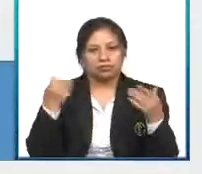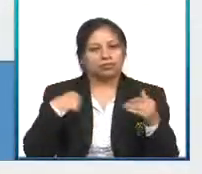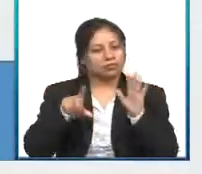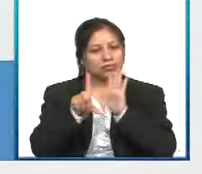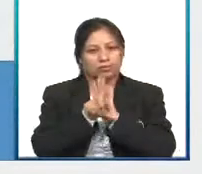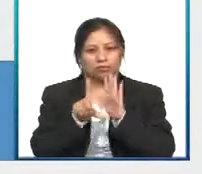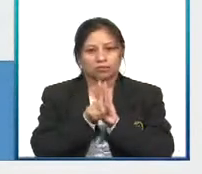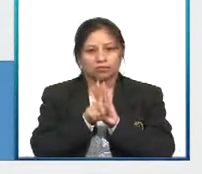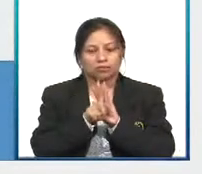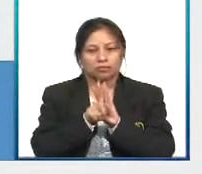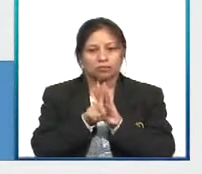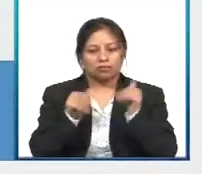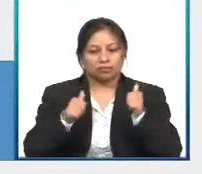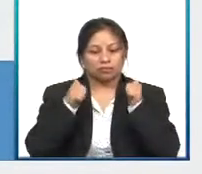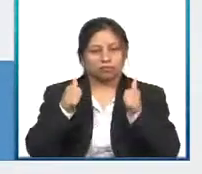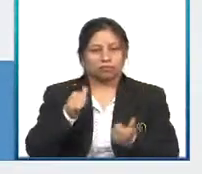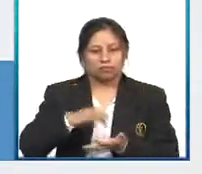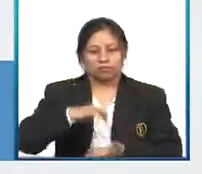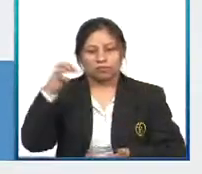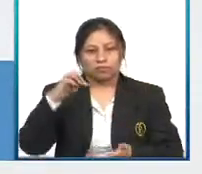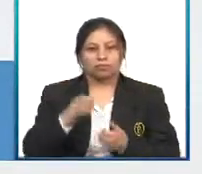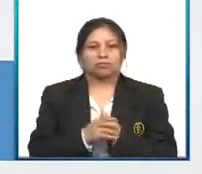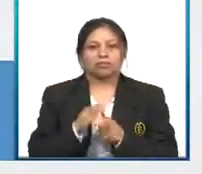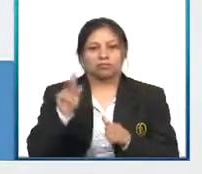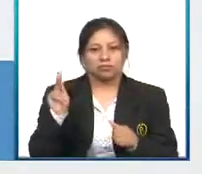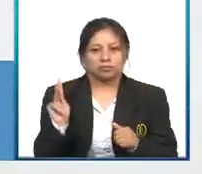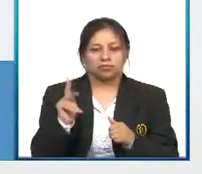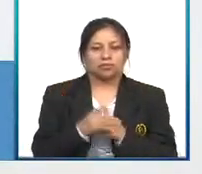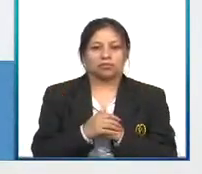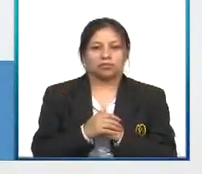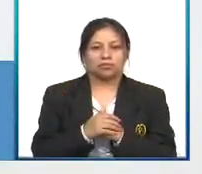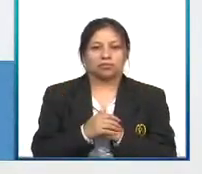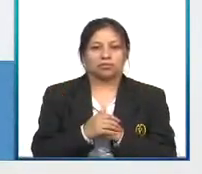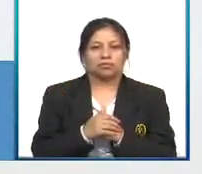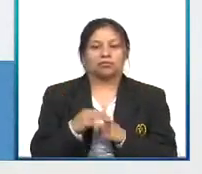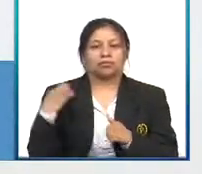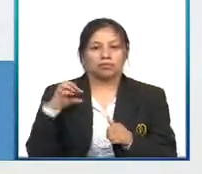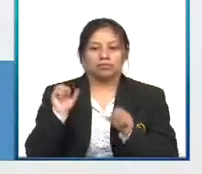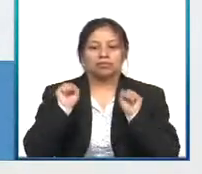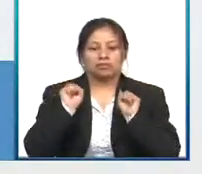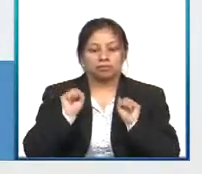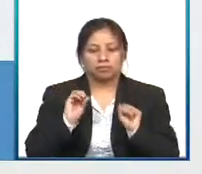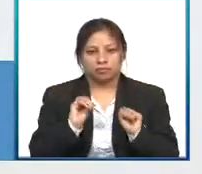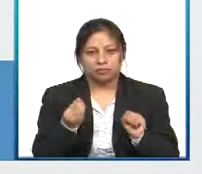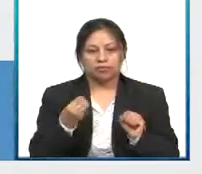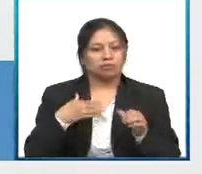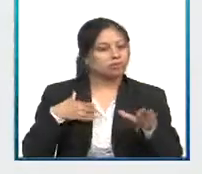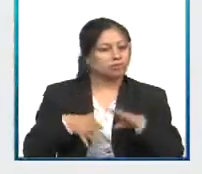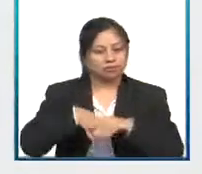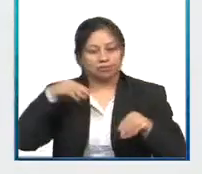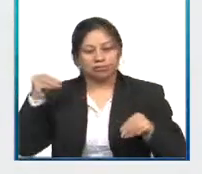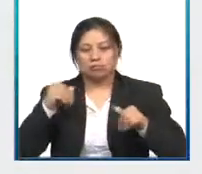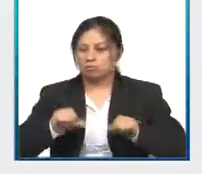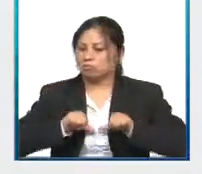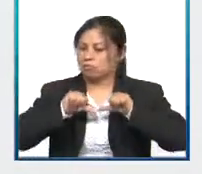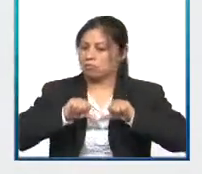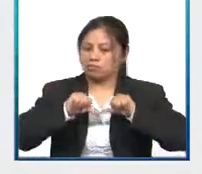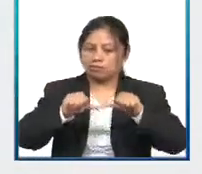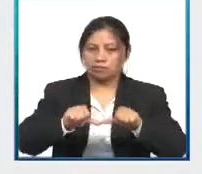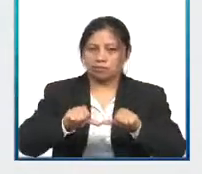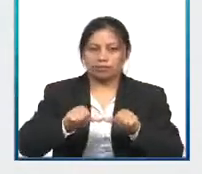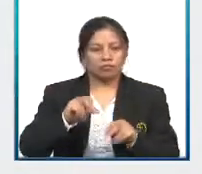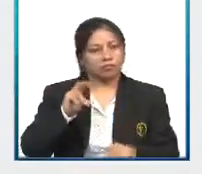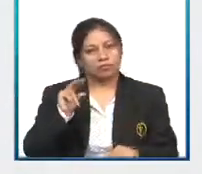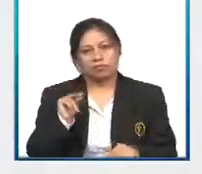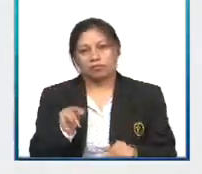legislando para el bien del país y para que podamos salir adelante a